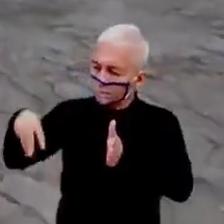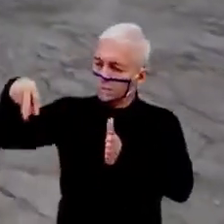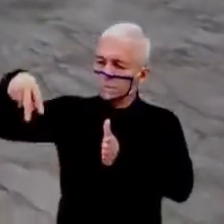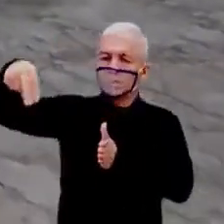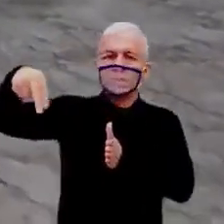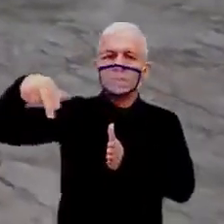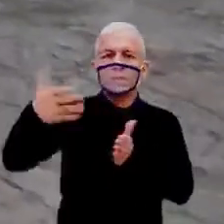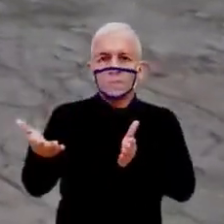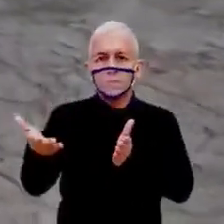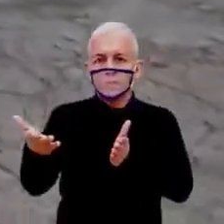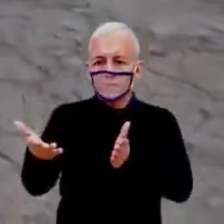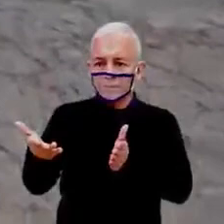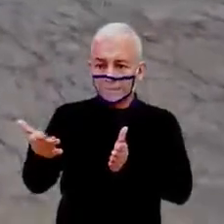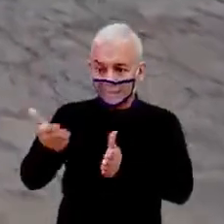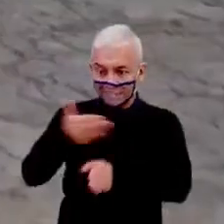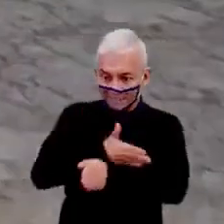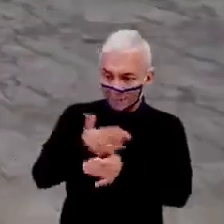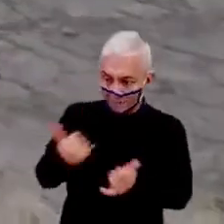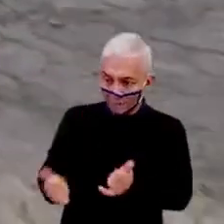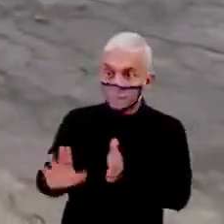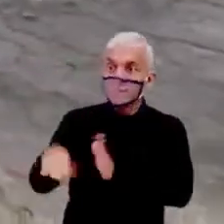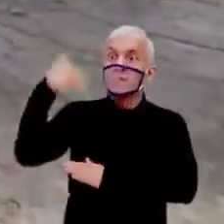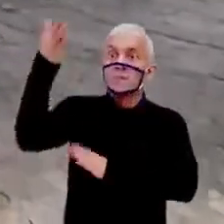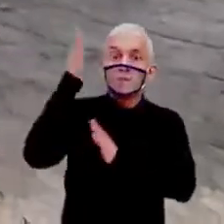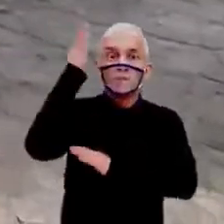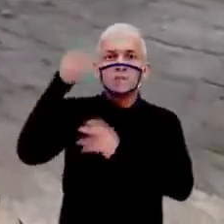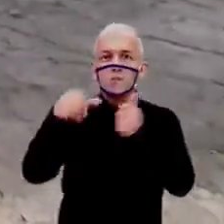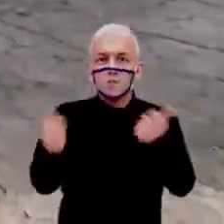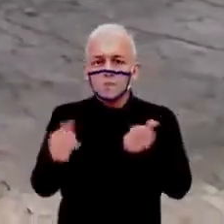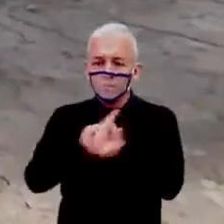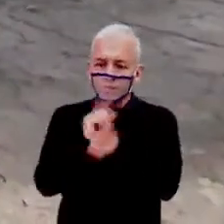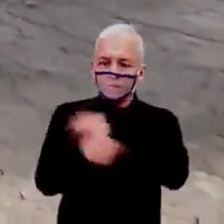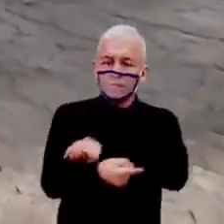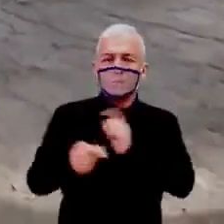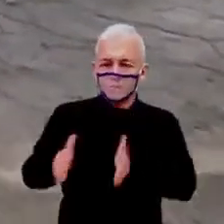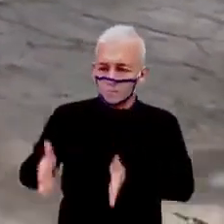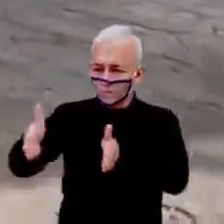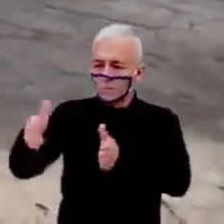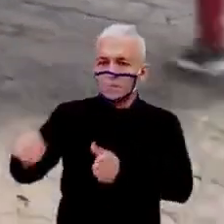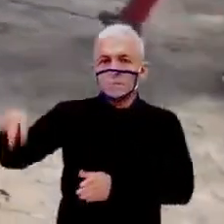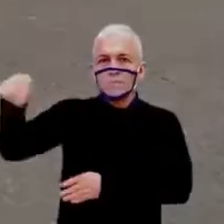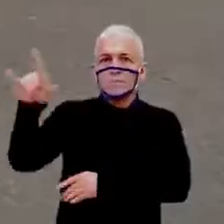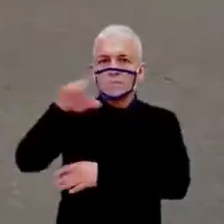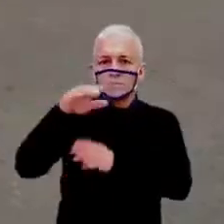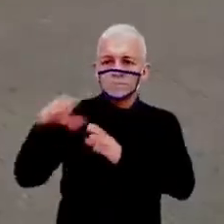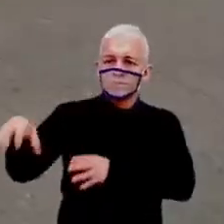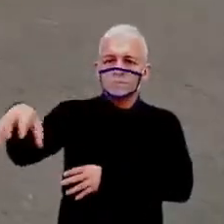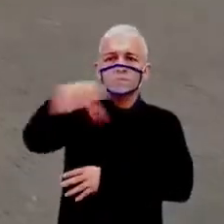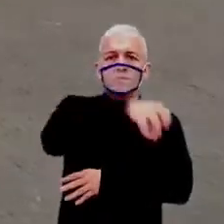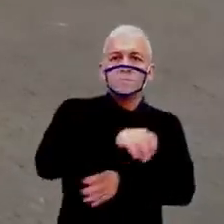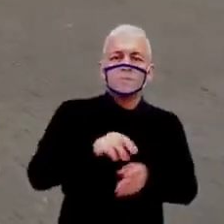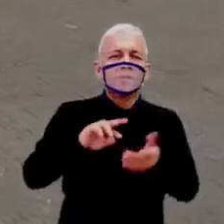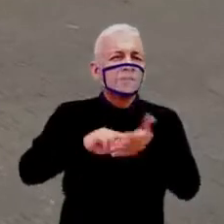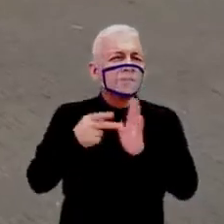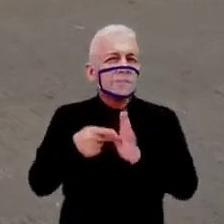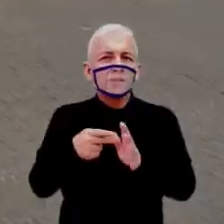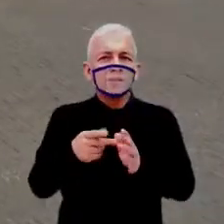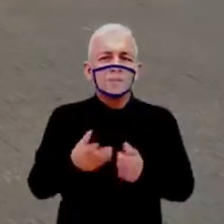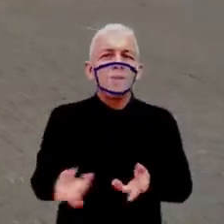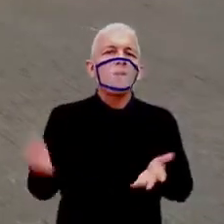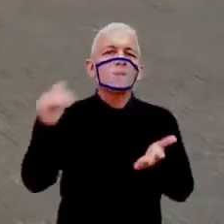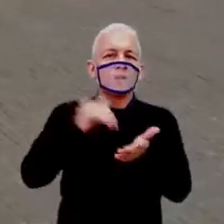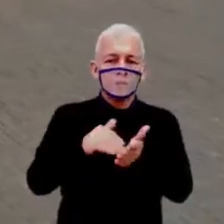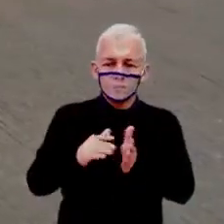y cómo quedarán cuando se ponga en marcha el programa Transformación de los Entornos Urbanos. Esto en palabras sencillas es recuperar